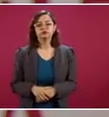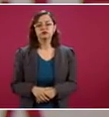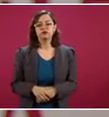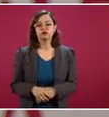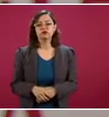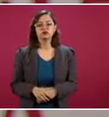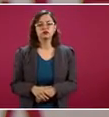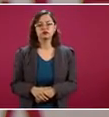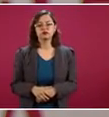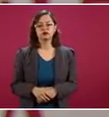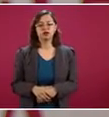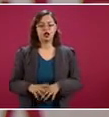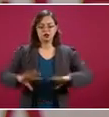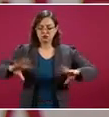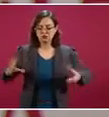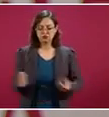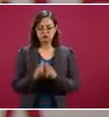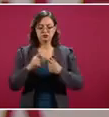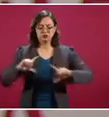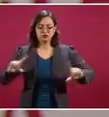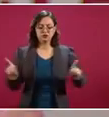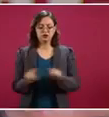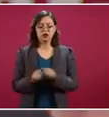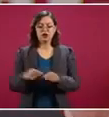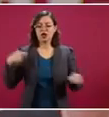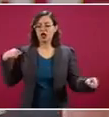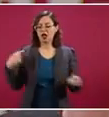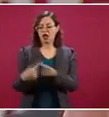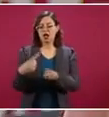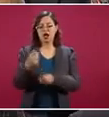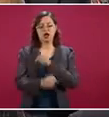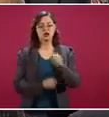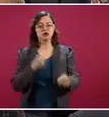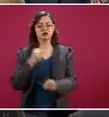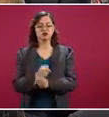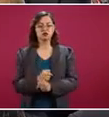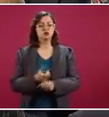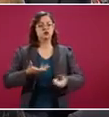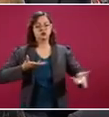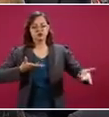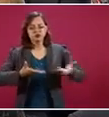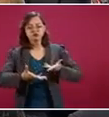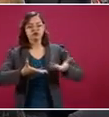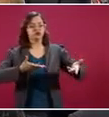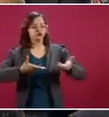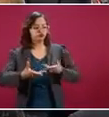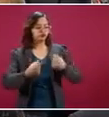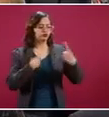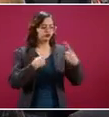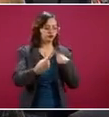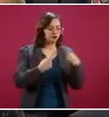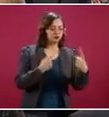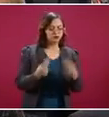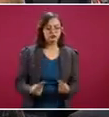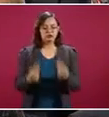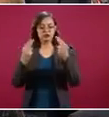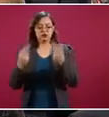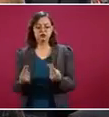Hago un recuento muy breve. En este año de negociaciones, México ha sido el